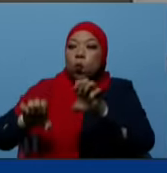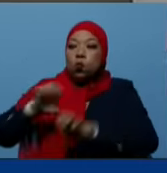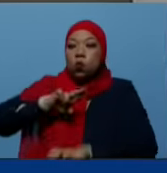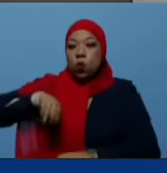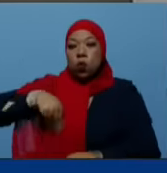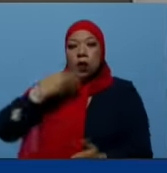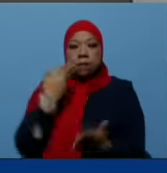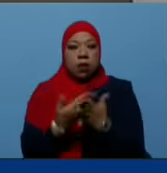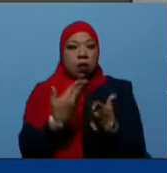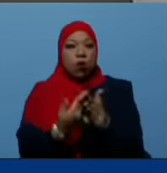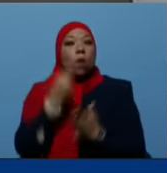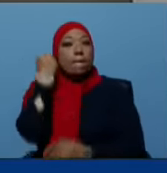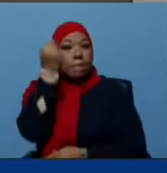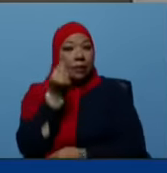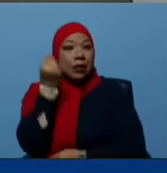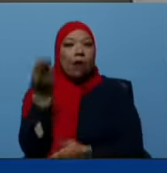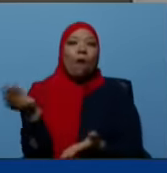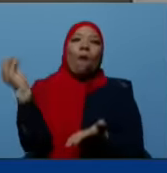visto esta película.